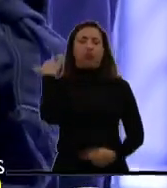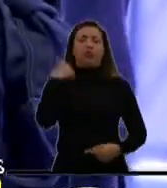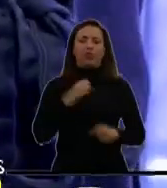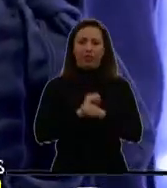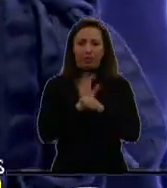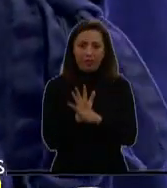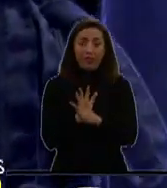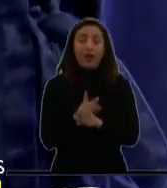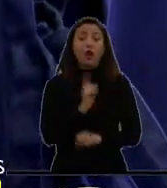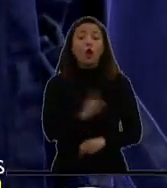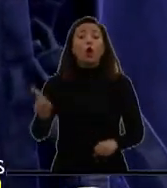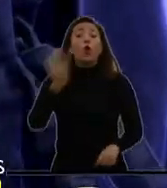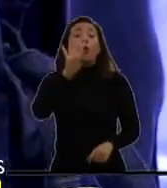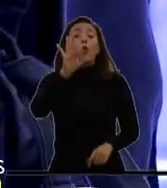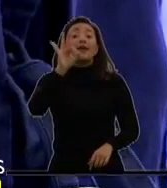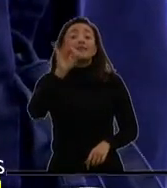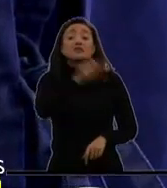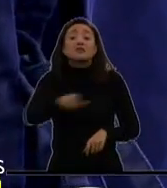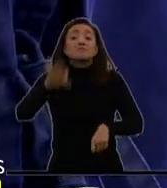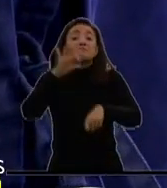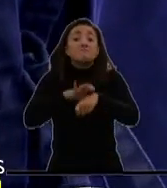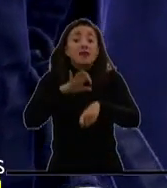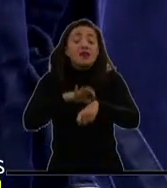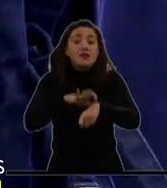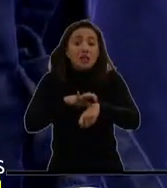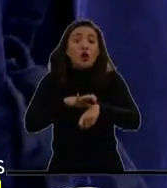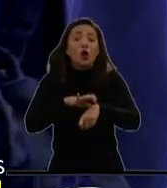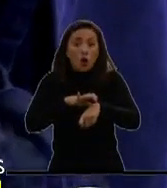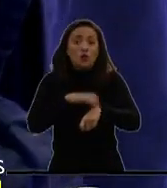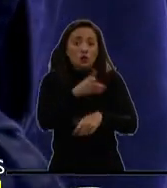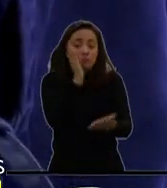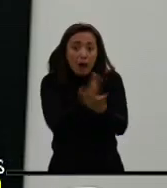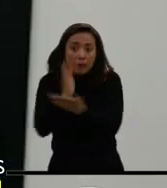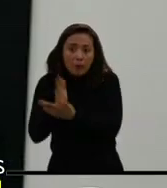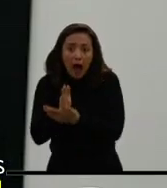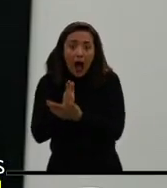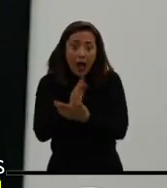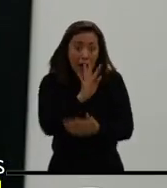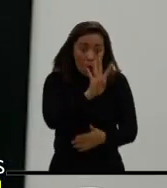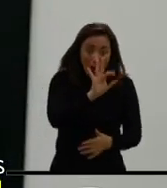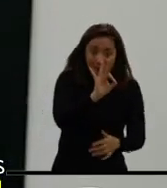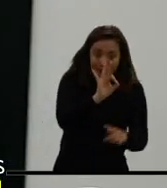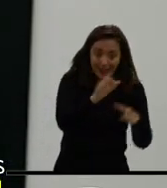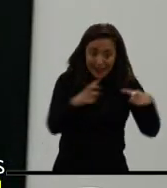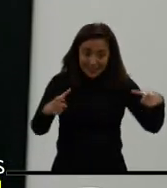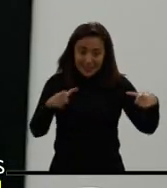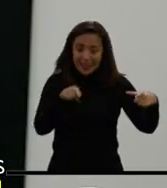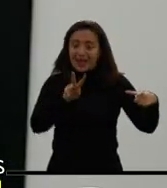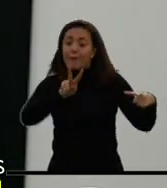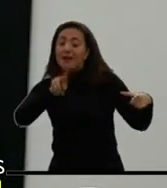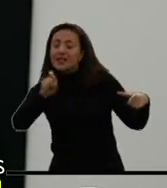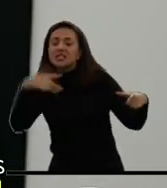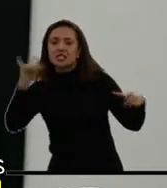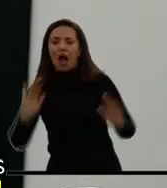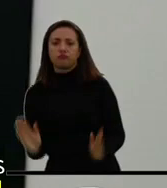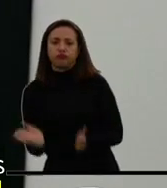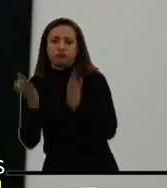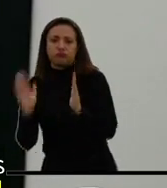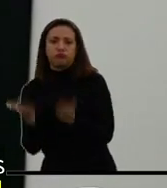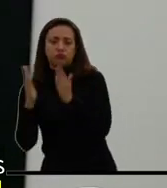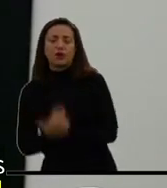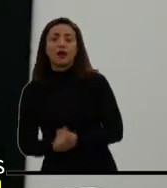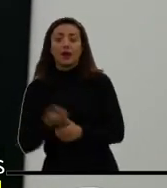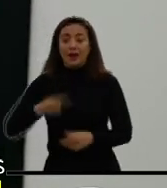diagnosticados en antioquia 26 ya superaron la enfermedad en el departamento que sean profesional de la salud